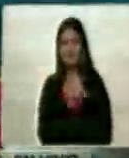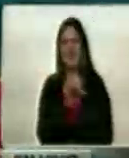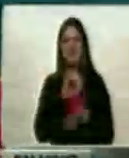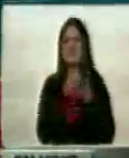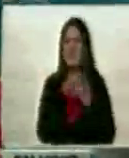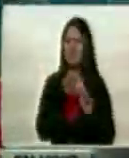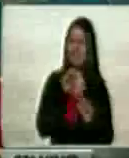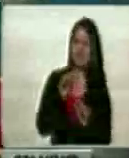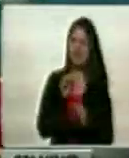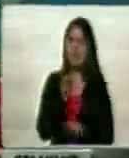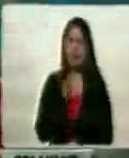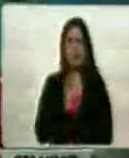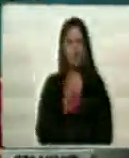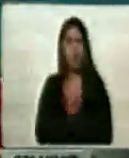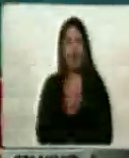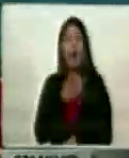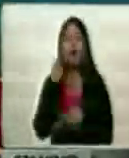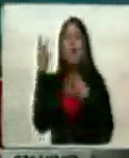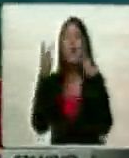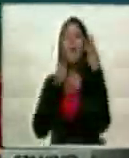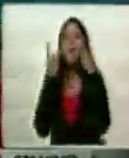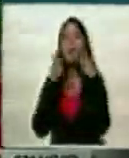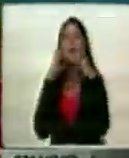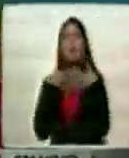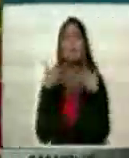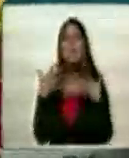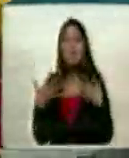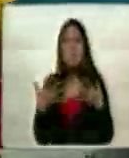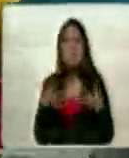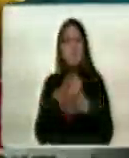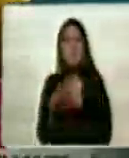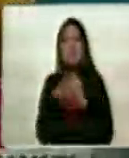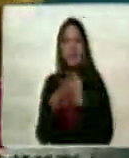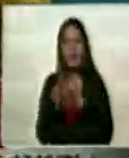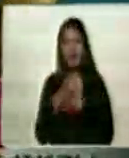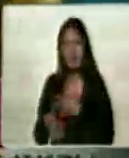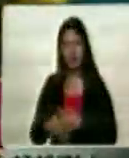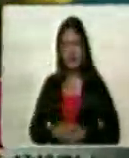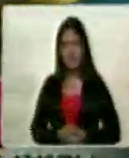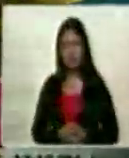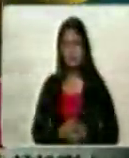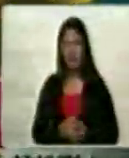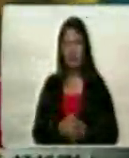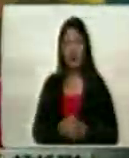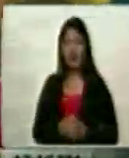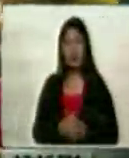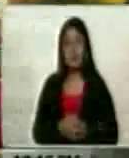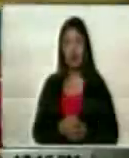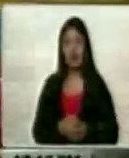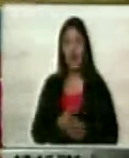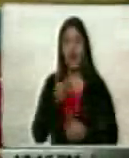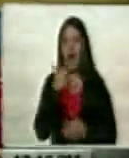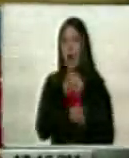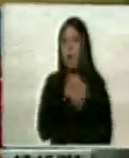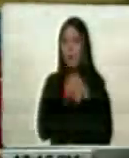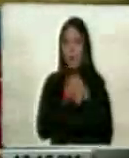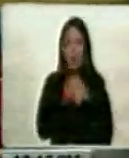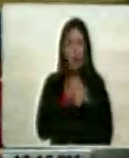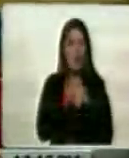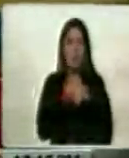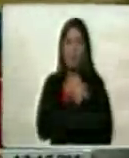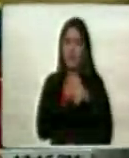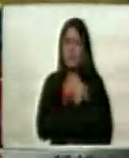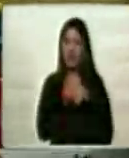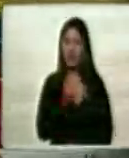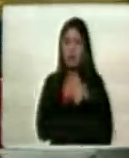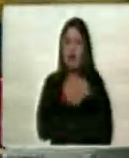negación. La política es, por sobre todas las cosas, un profundo hecho de amor, un profundo